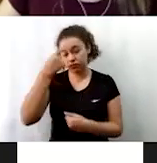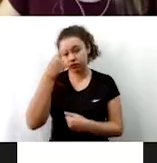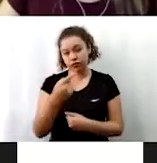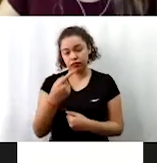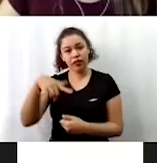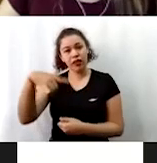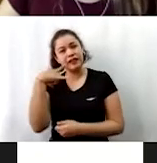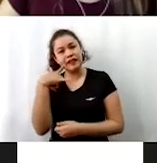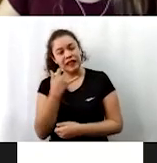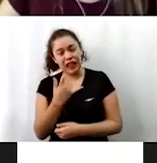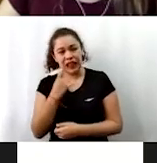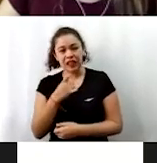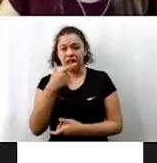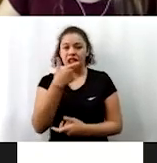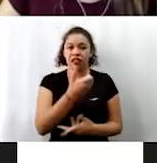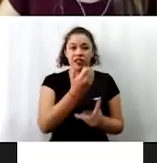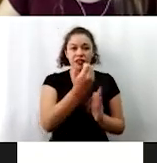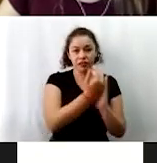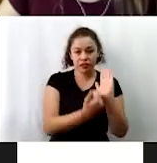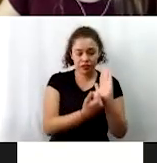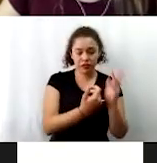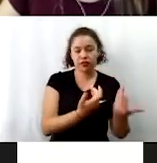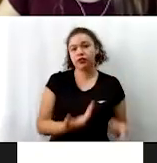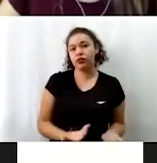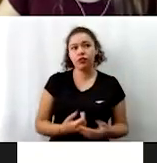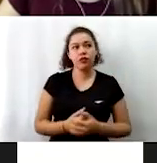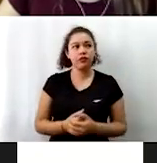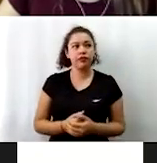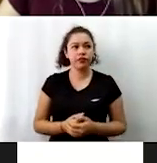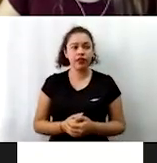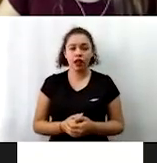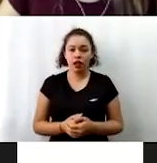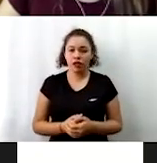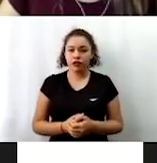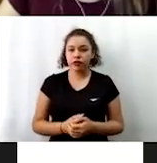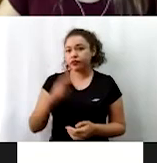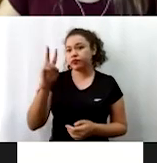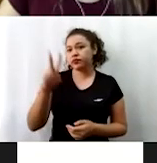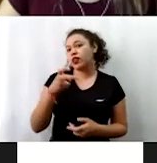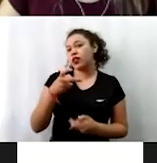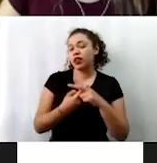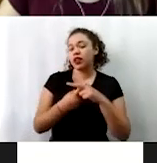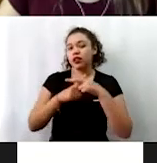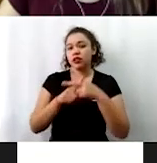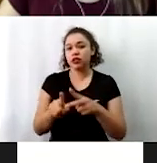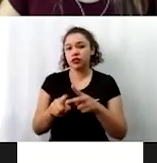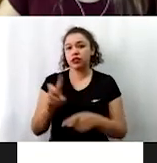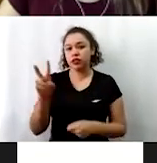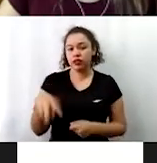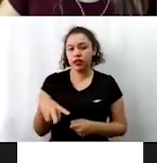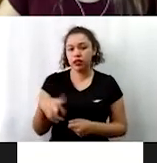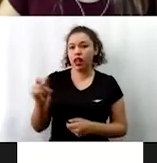¿no? En reducción de recursos y pues creo que de ahí parte también